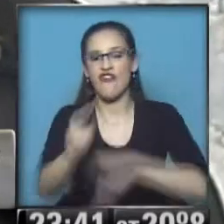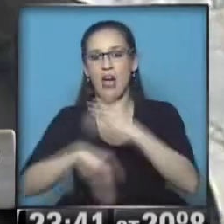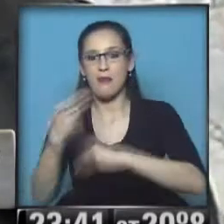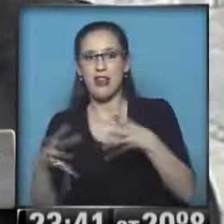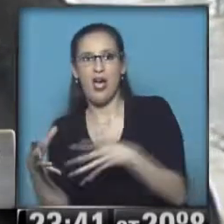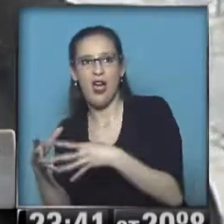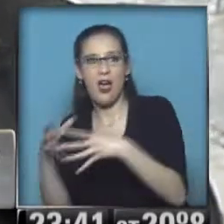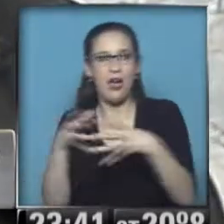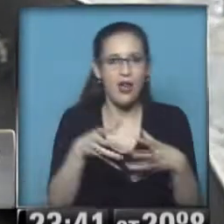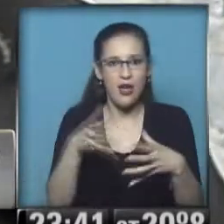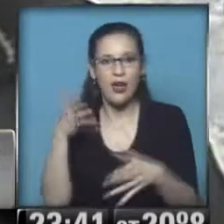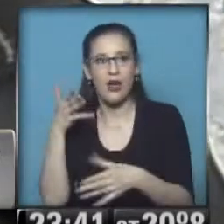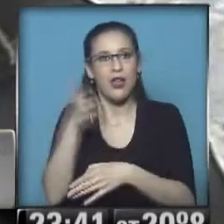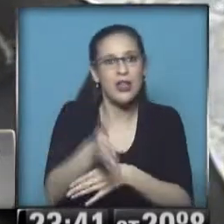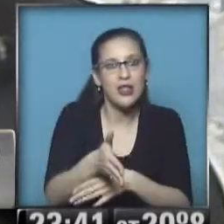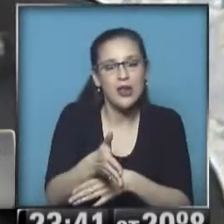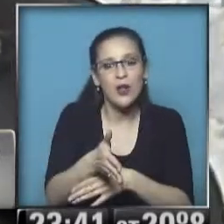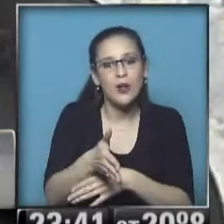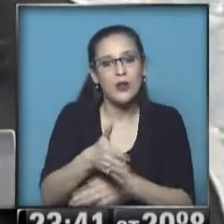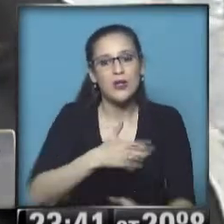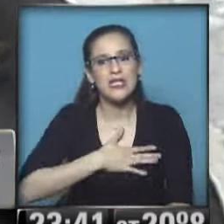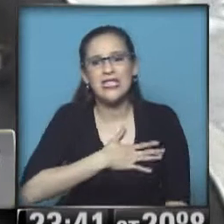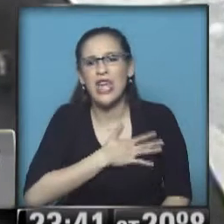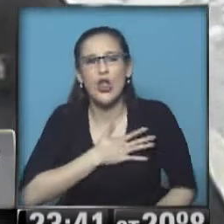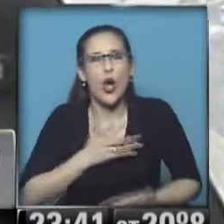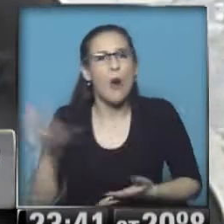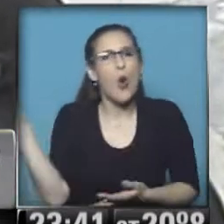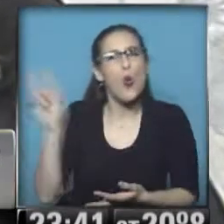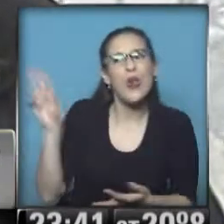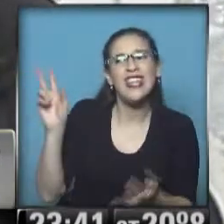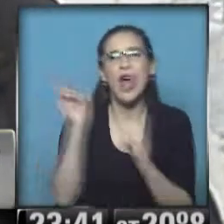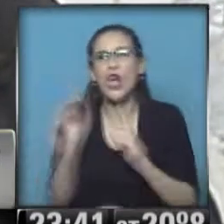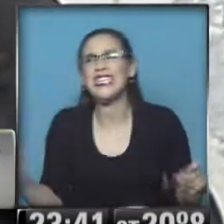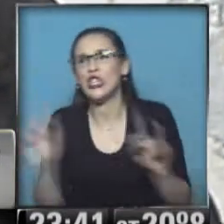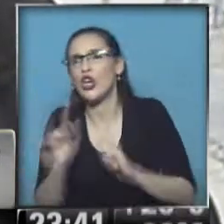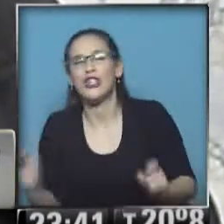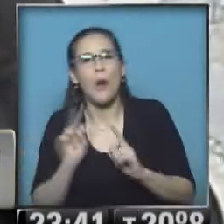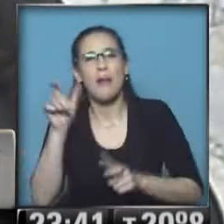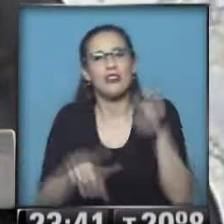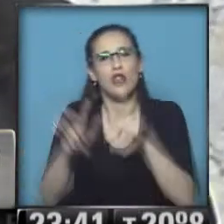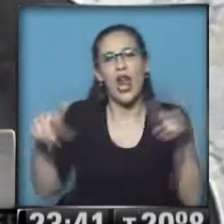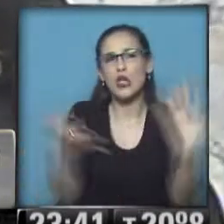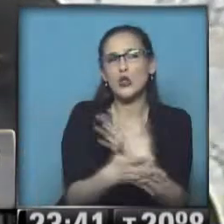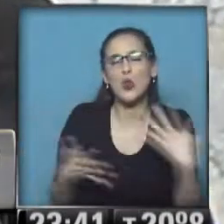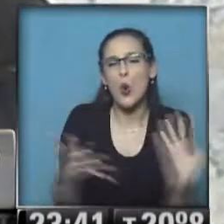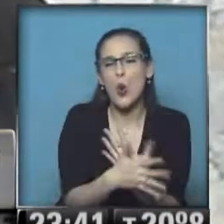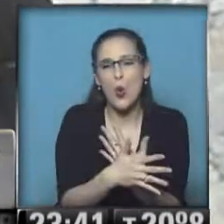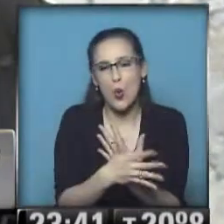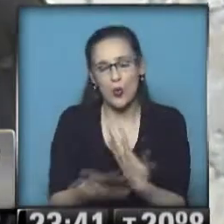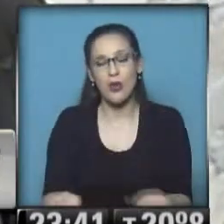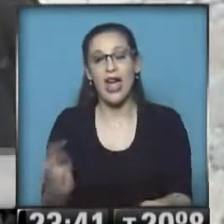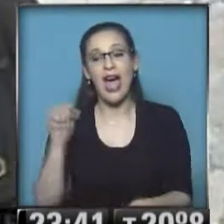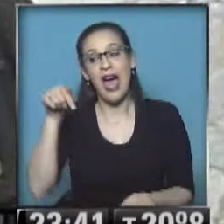yo sentía como que se sentían los gemidos y se sentían los balazos y ahora ya estoy un poquito